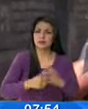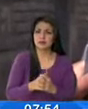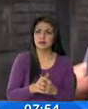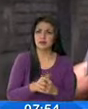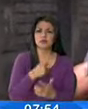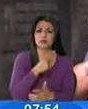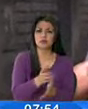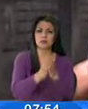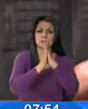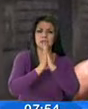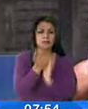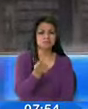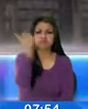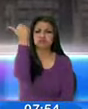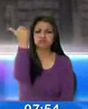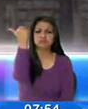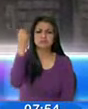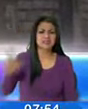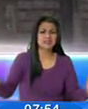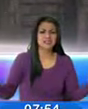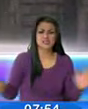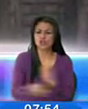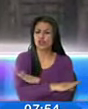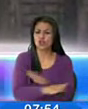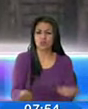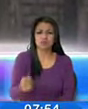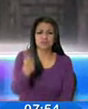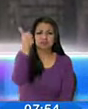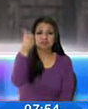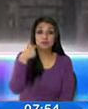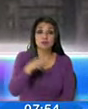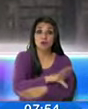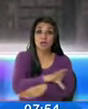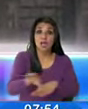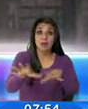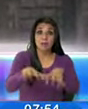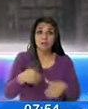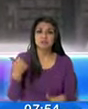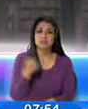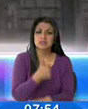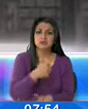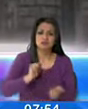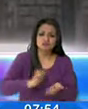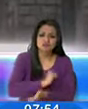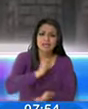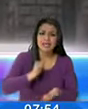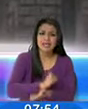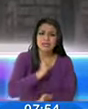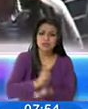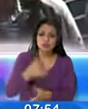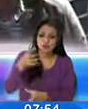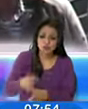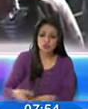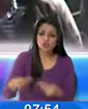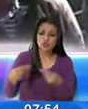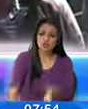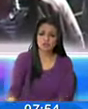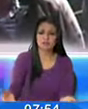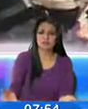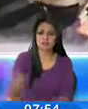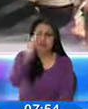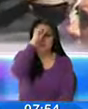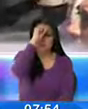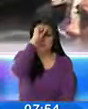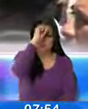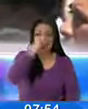estamos pidiendo la derogatoria absoluta del suero. Por ejemplo, en el campo nosotros hacemos el queso y el suero le damos de comer al chancho. Los comuneros plantean